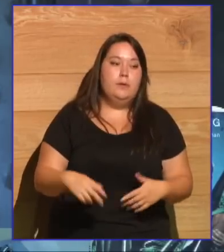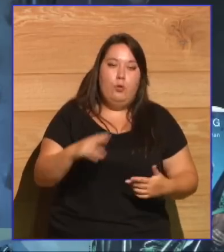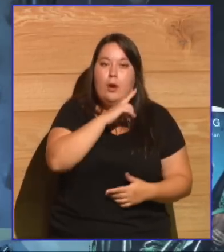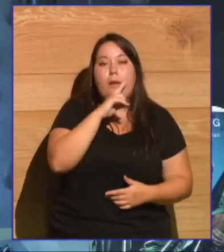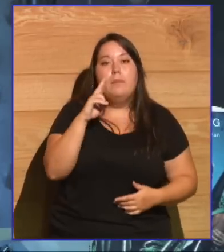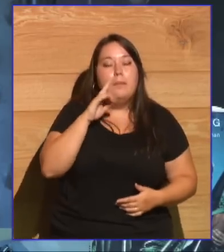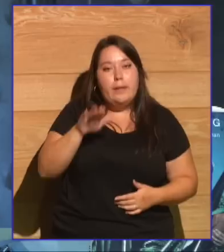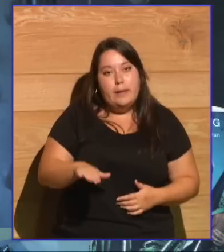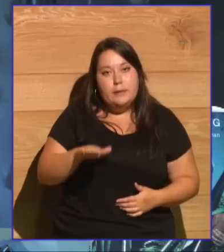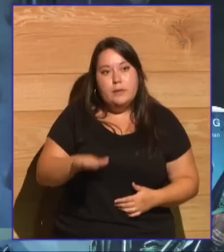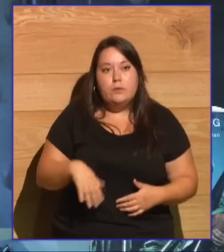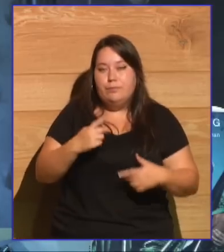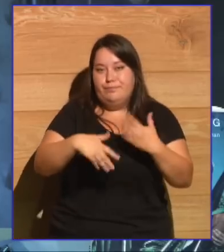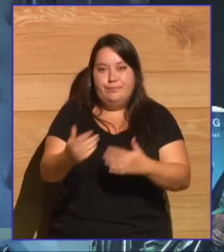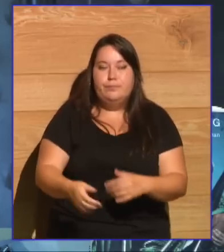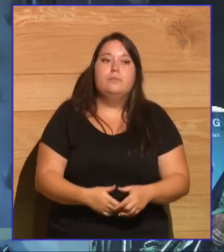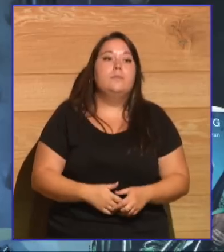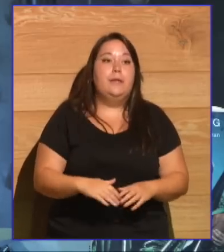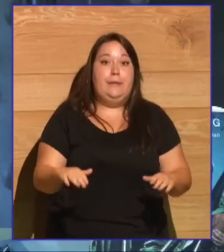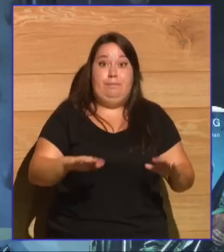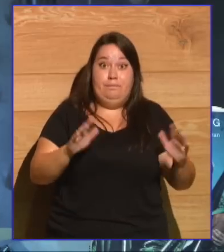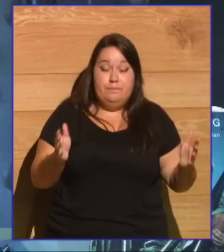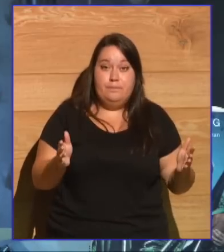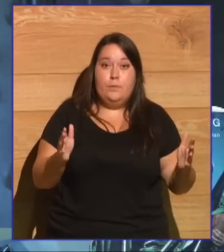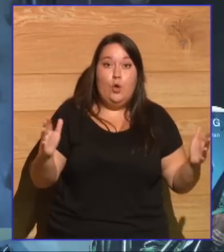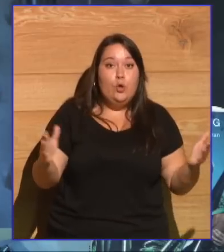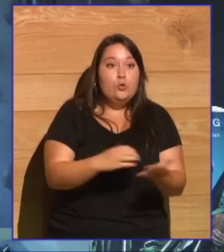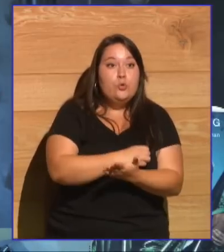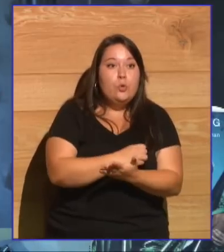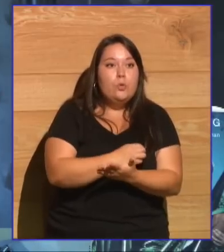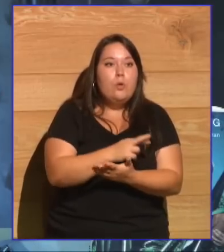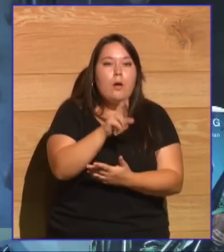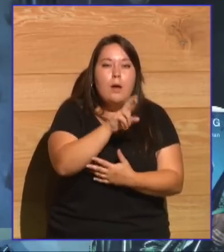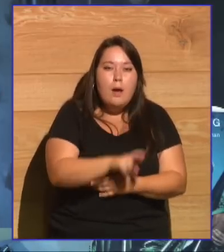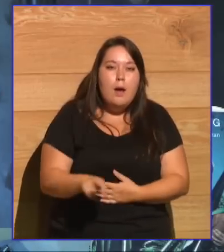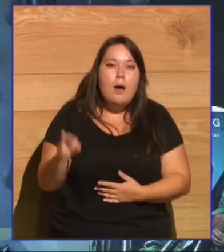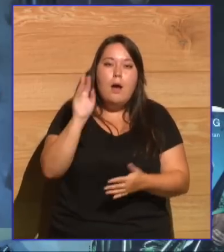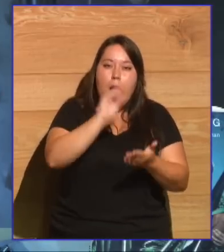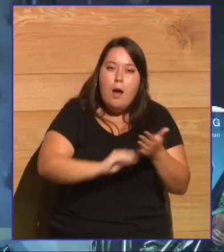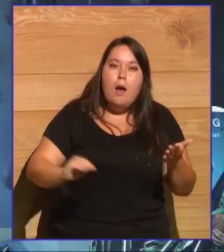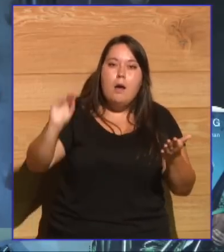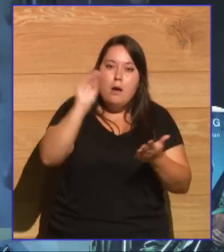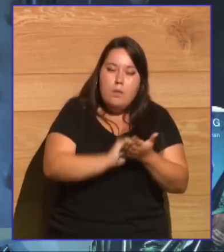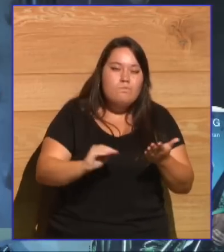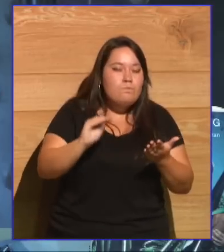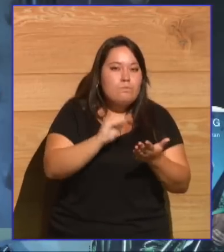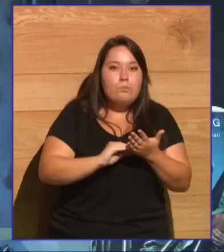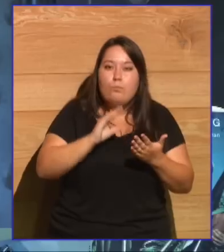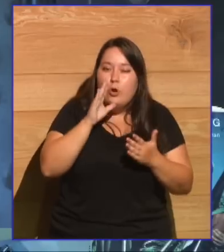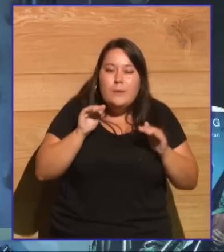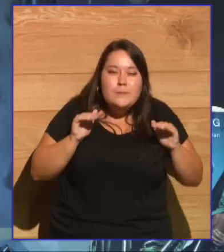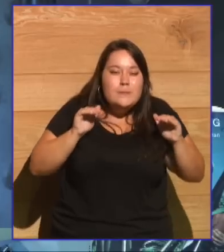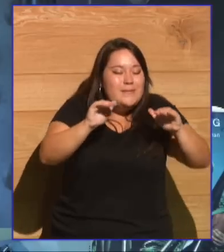elliot elliot etcétera en fin todo eso de hecho se repitió muchas veces porque no consiguen la sincronía